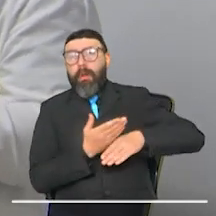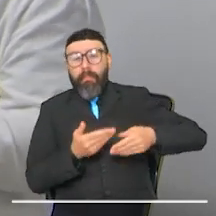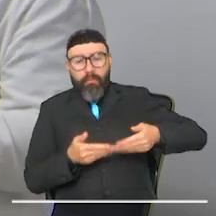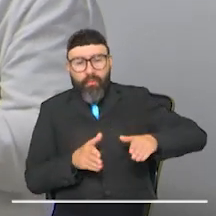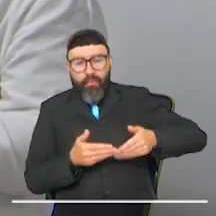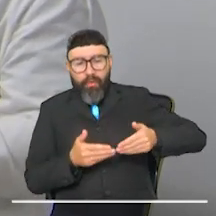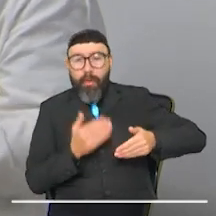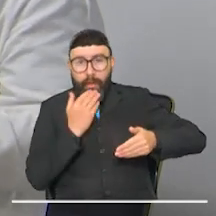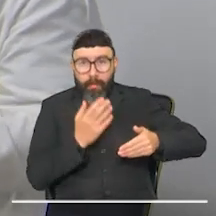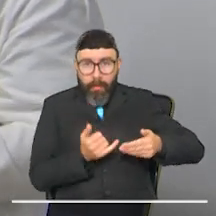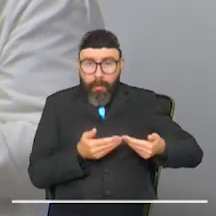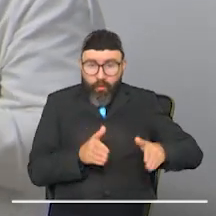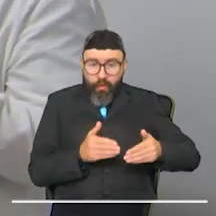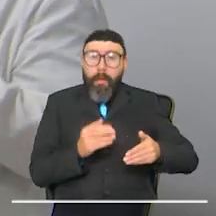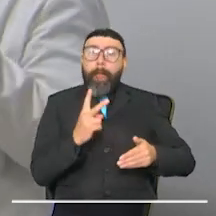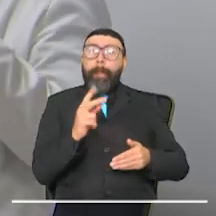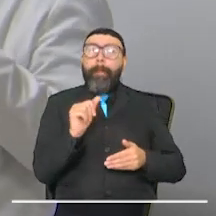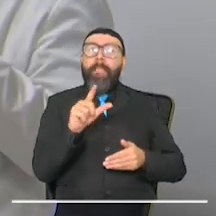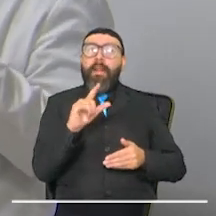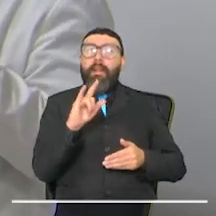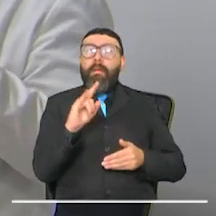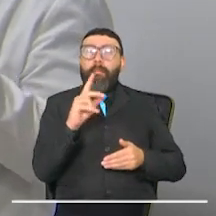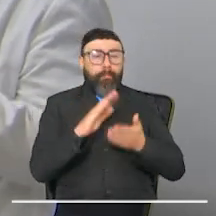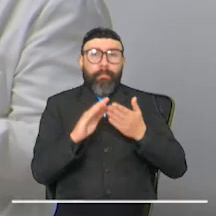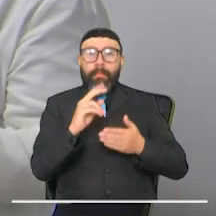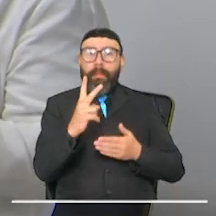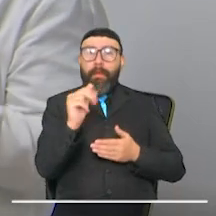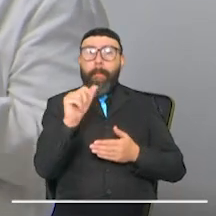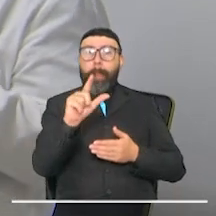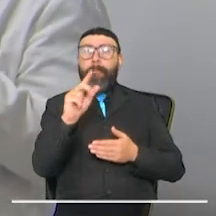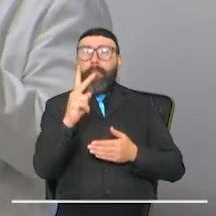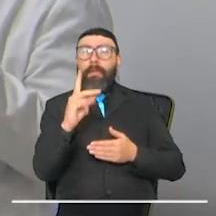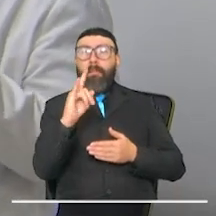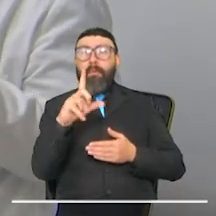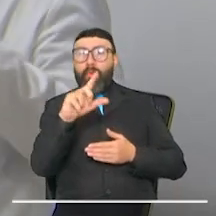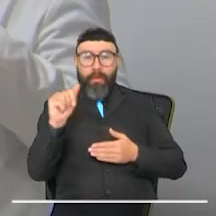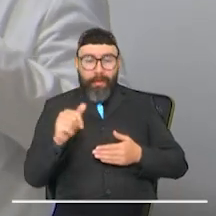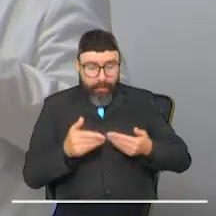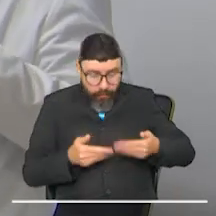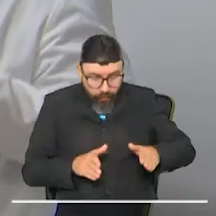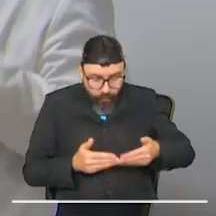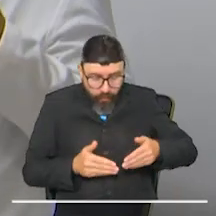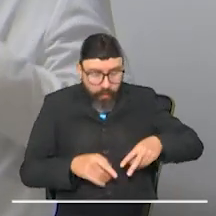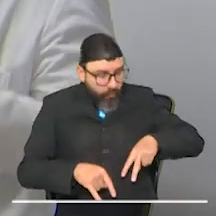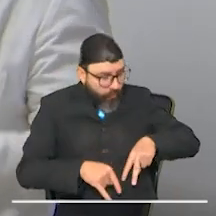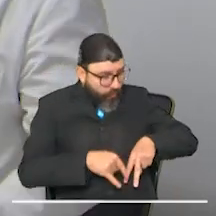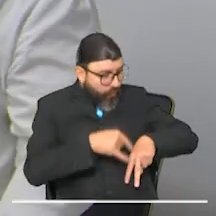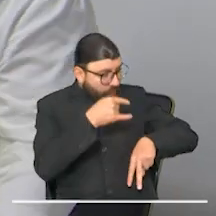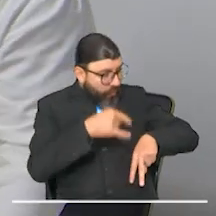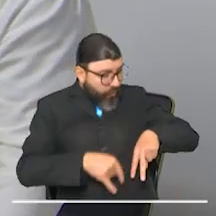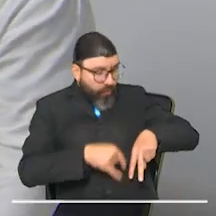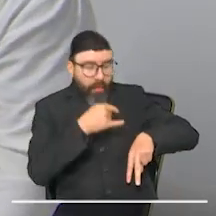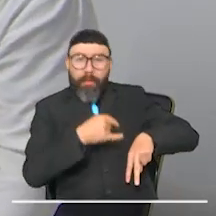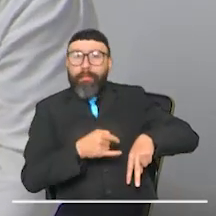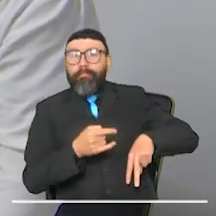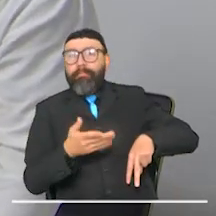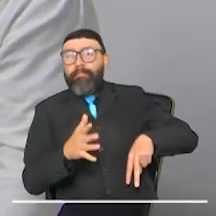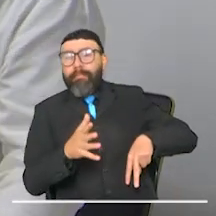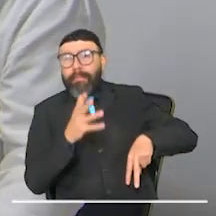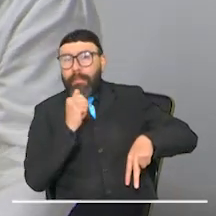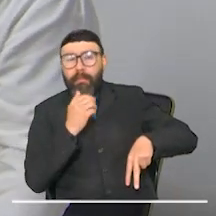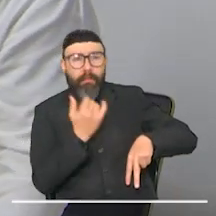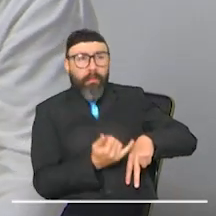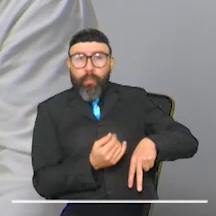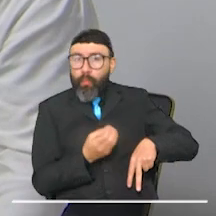fallan esas válvulas la sangre ya no regresa al corazón o no regresa en su totalidad parte de esa sangre se quedaría en las extre